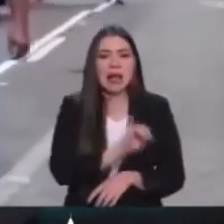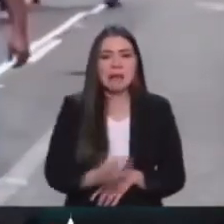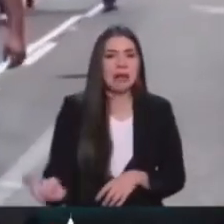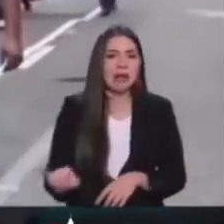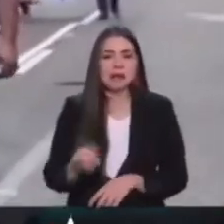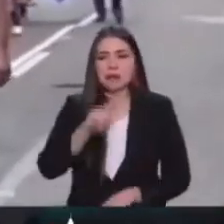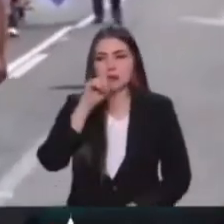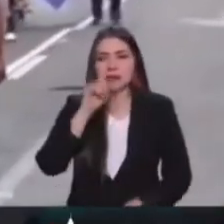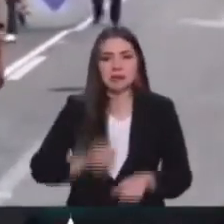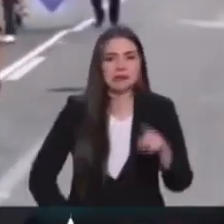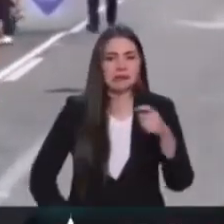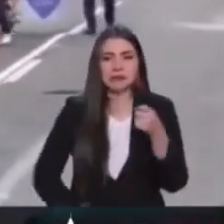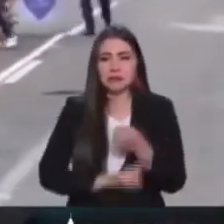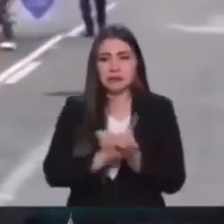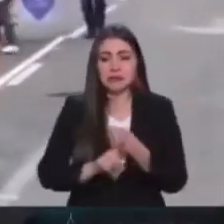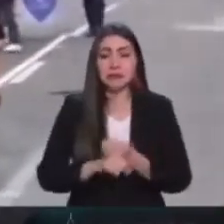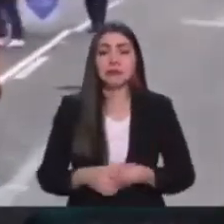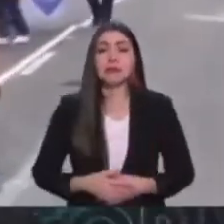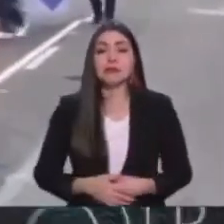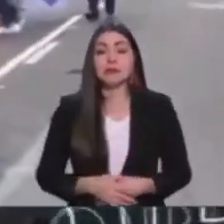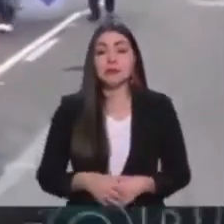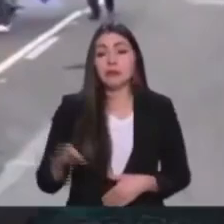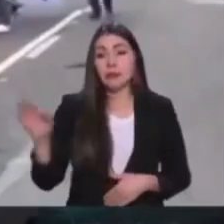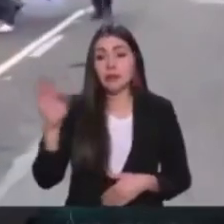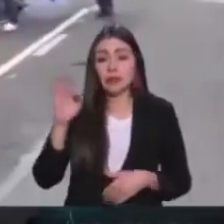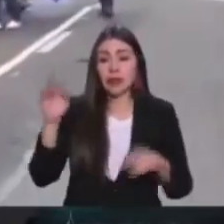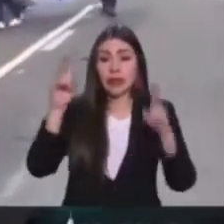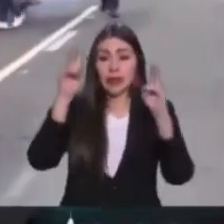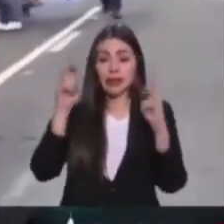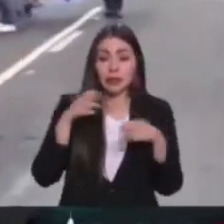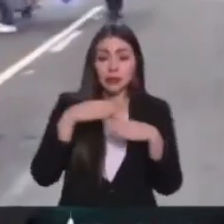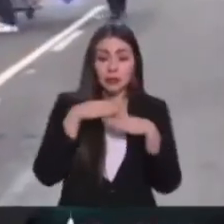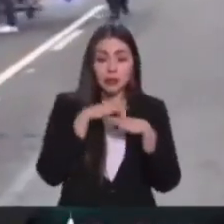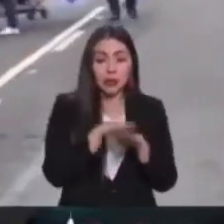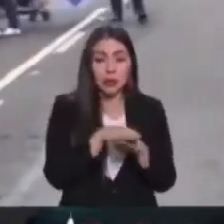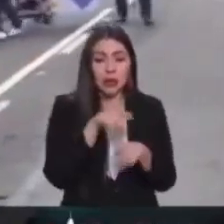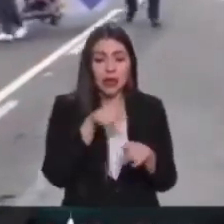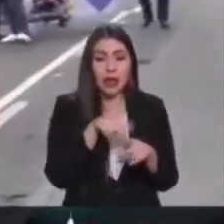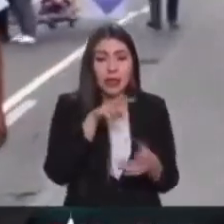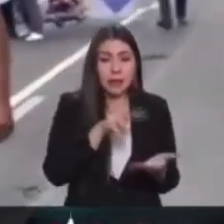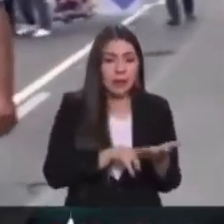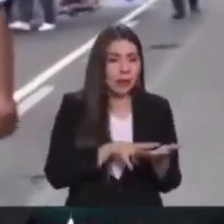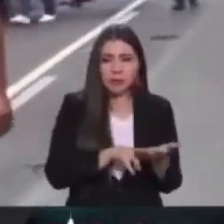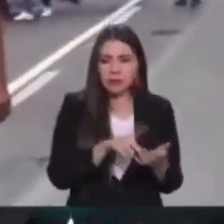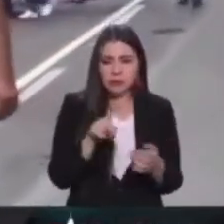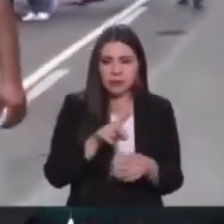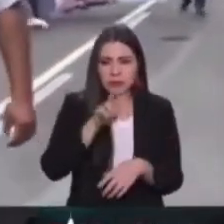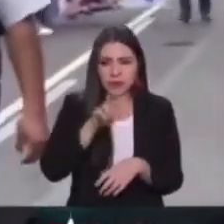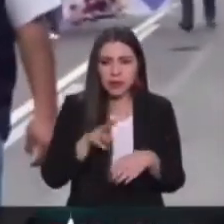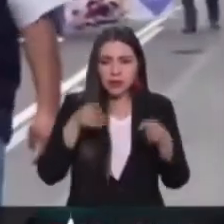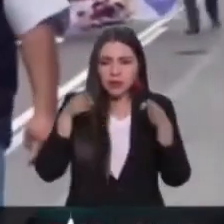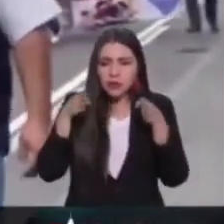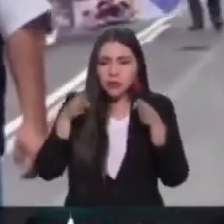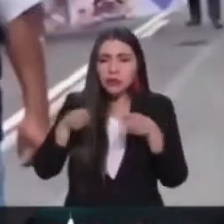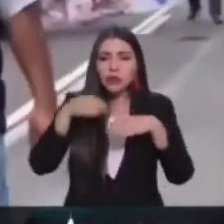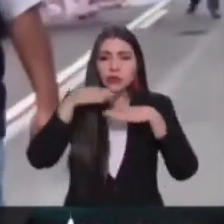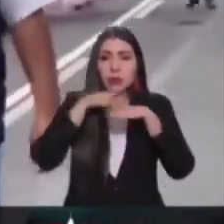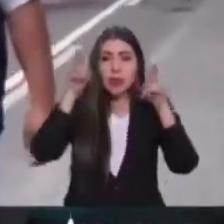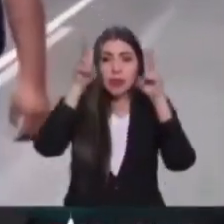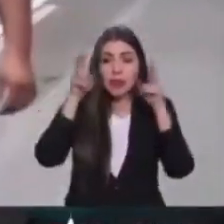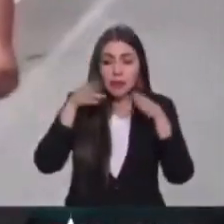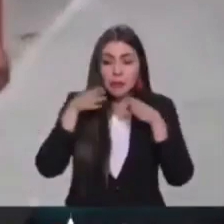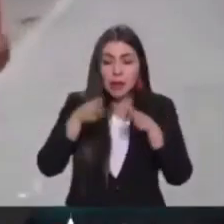salvo si ponemos el tema, lo bajamos del tema moral y lo ponemos el tema dentro del aspecto de la salud